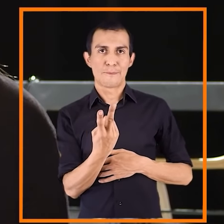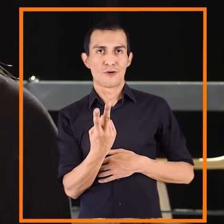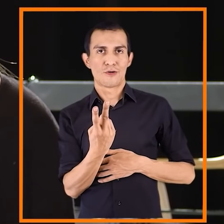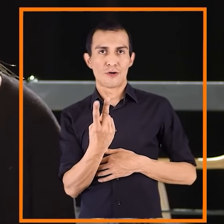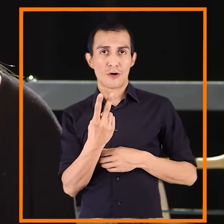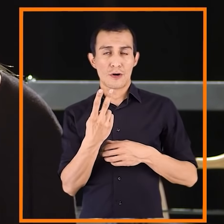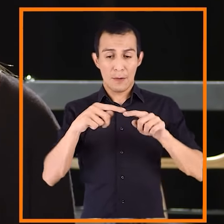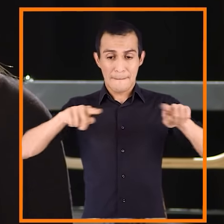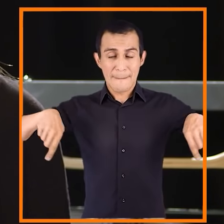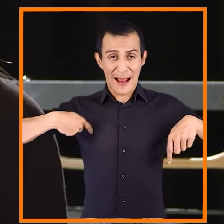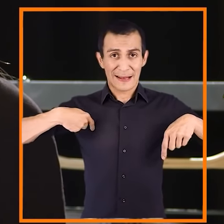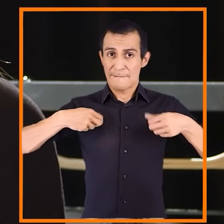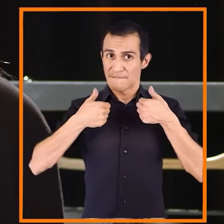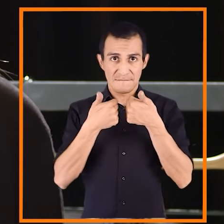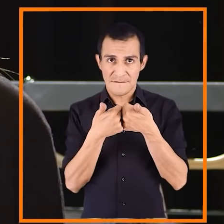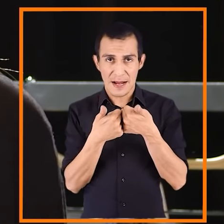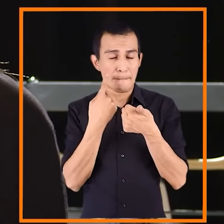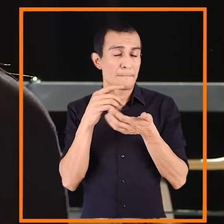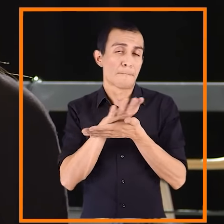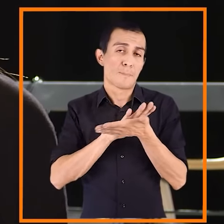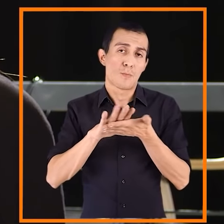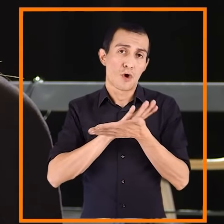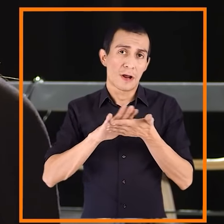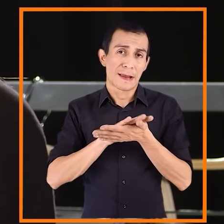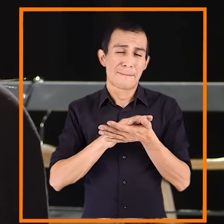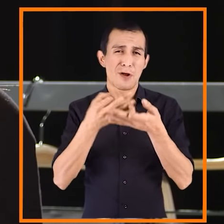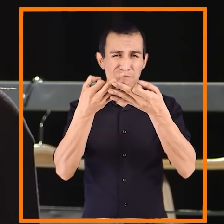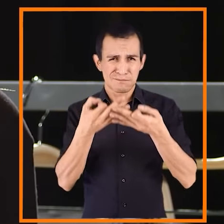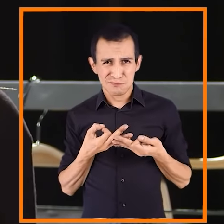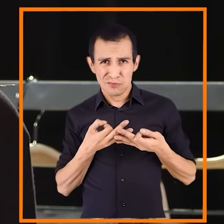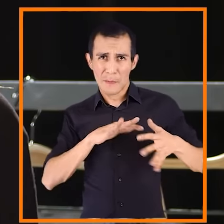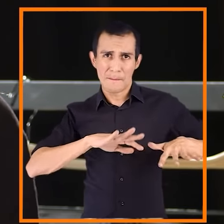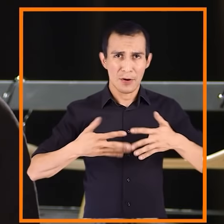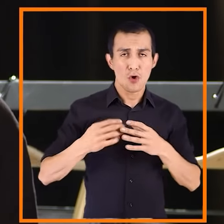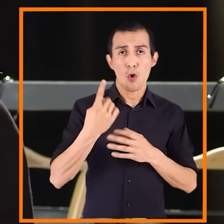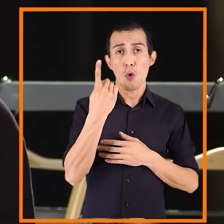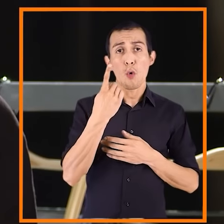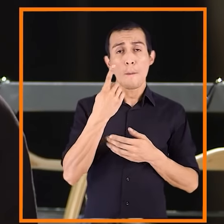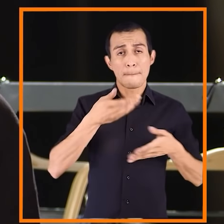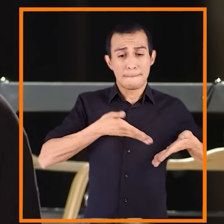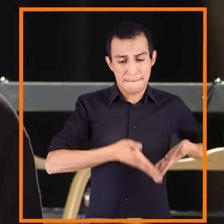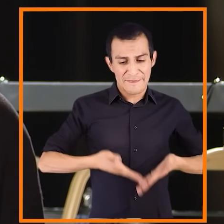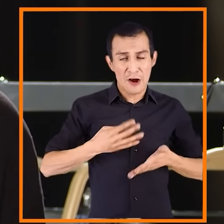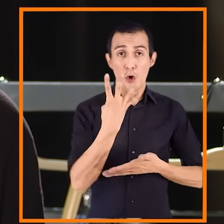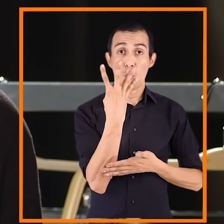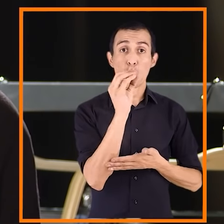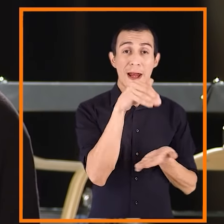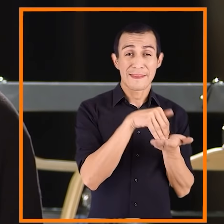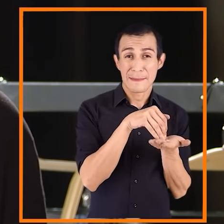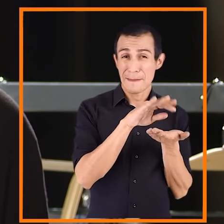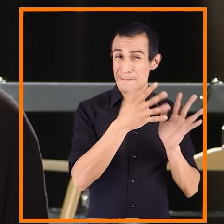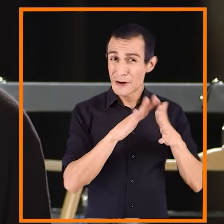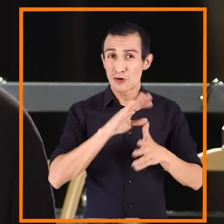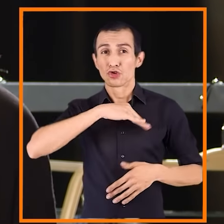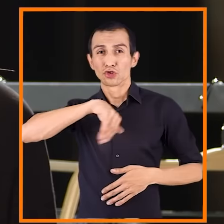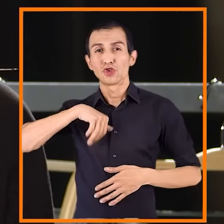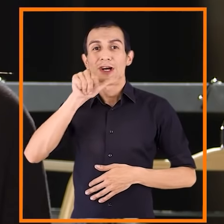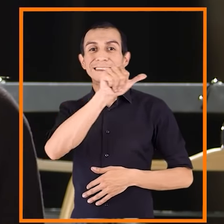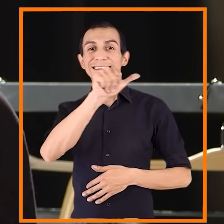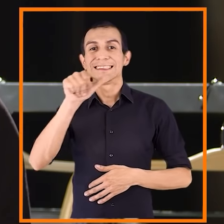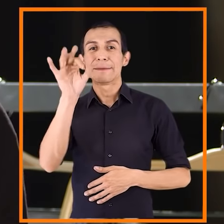que los márgenes van bien. Por ejemplo, en promedio, o sea, un pantalón cuesta 40 mil pesos, nosotros estamos marginando